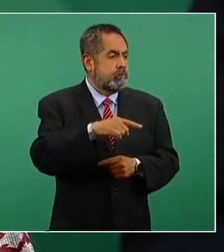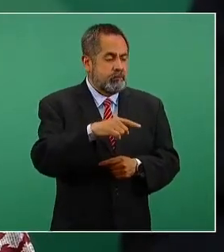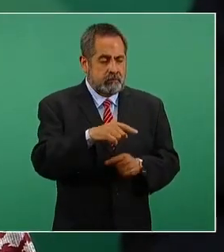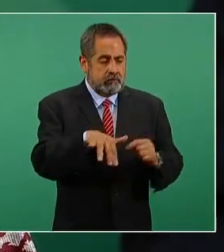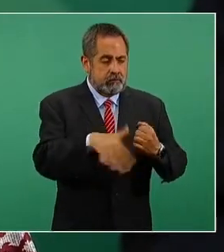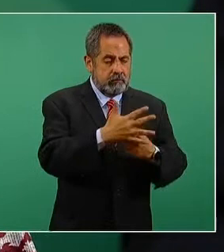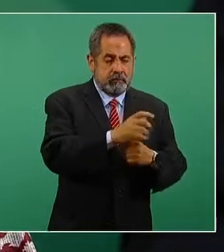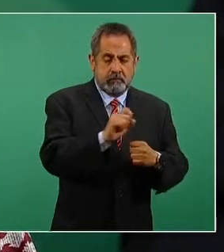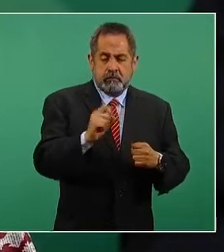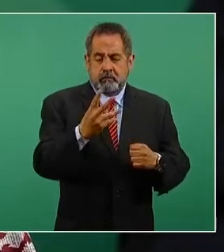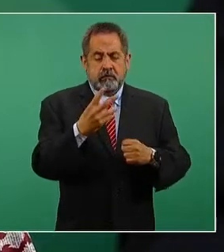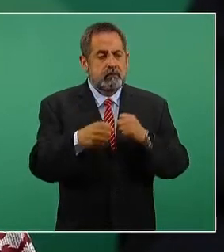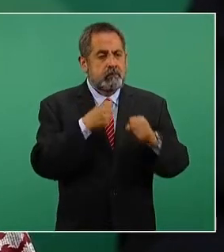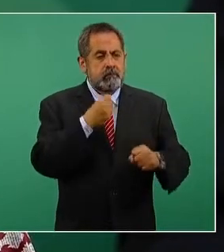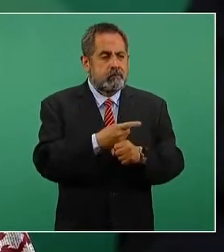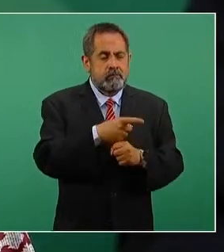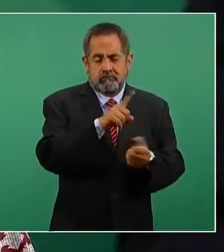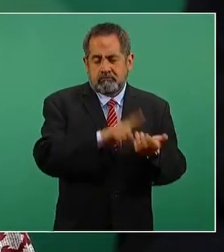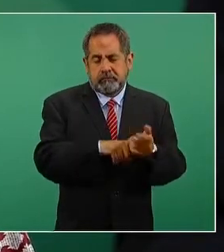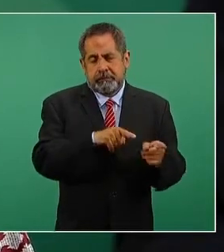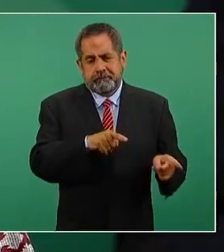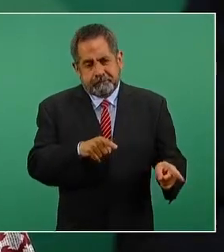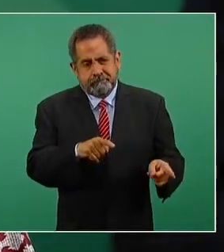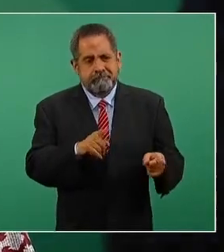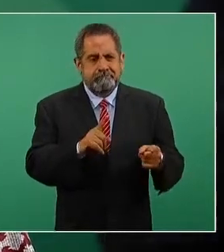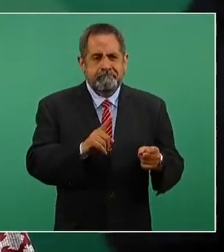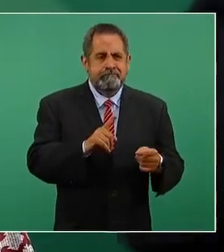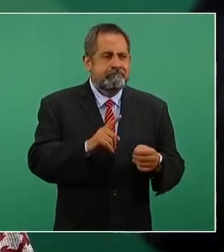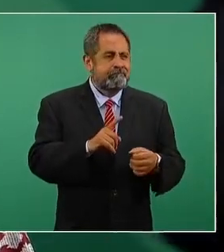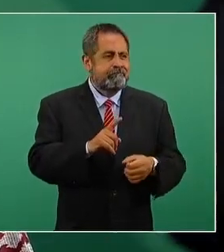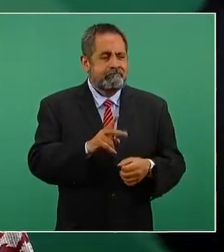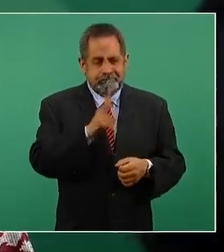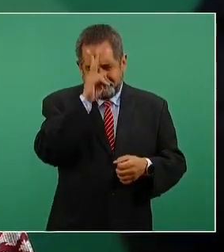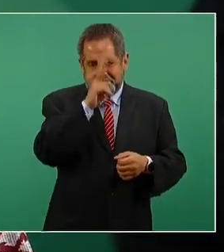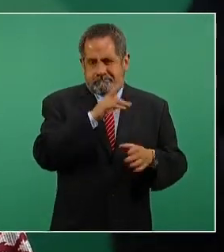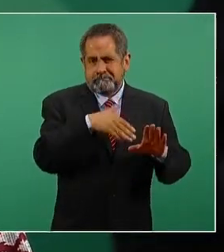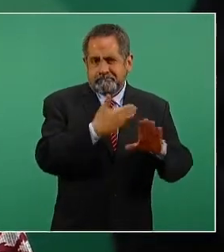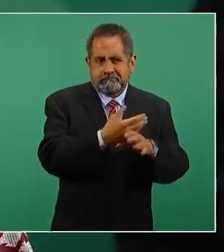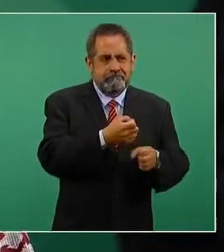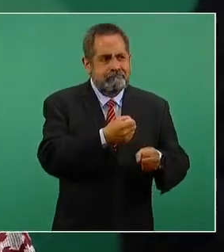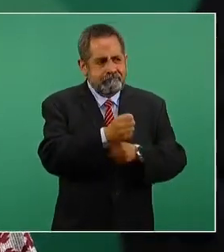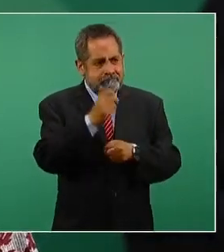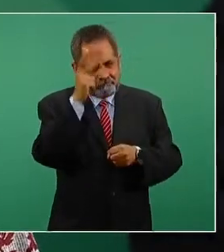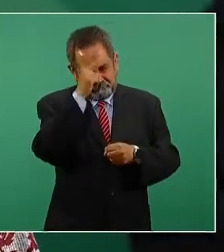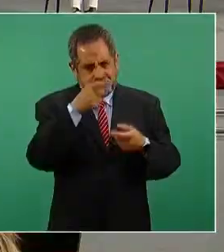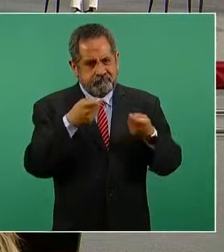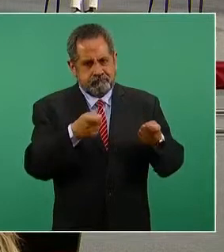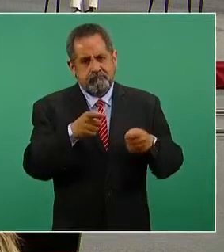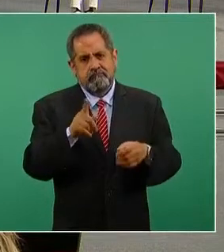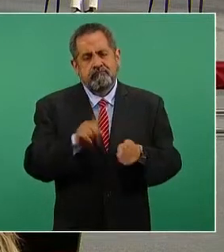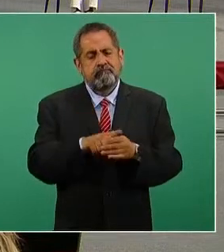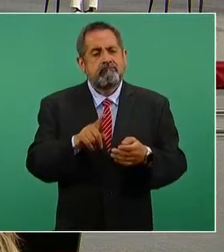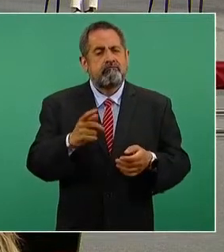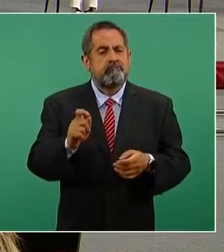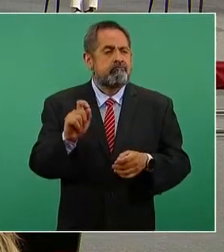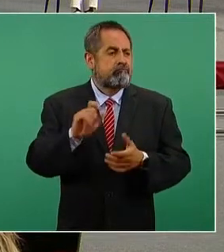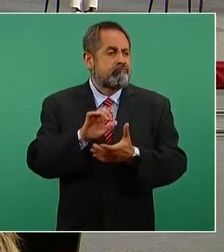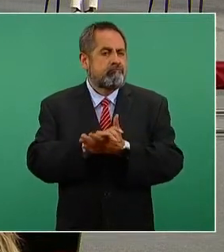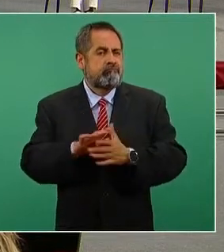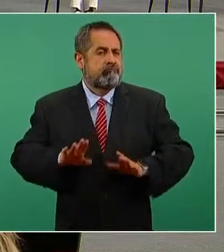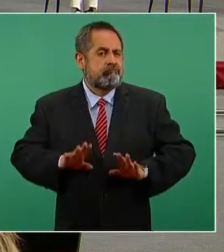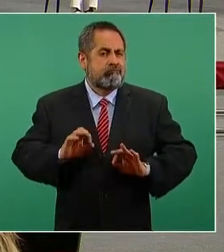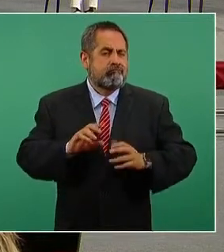de 24 años, or habían experimentado violencia física o psicológica por parte de sus parejas alrededor del